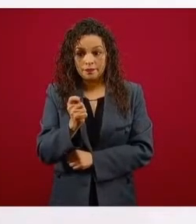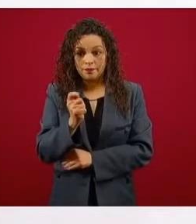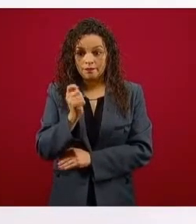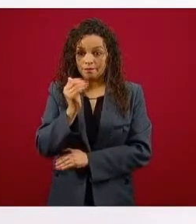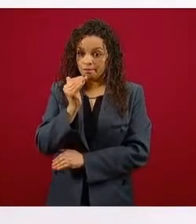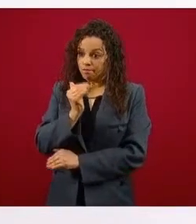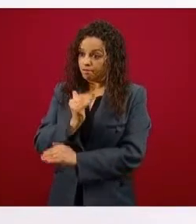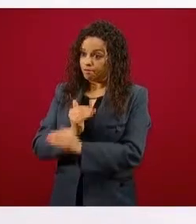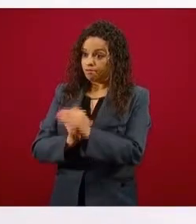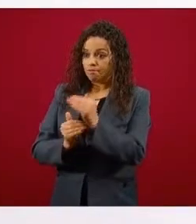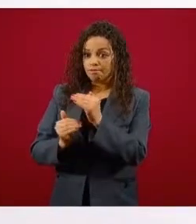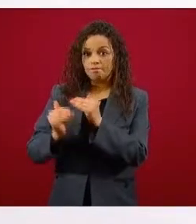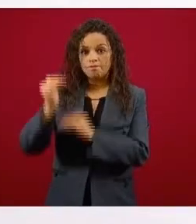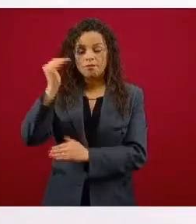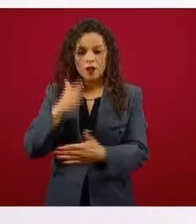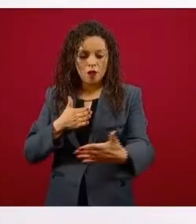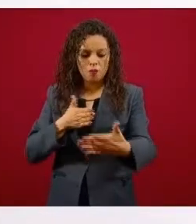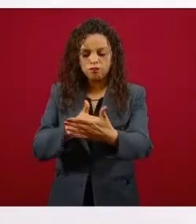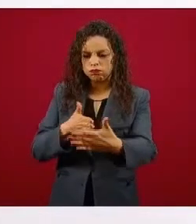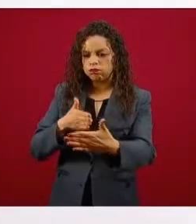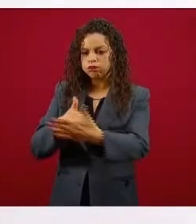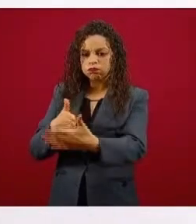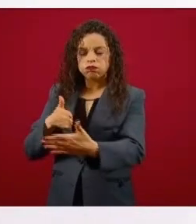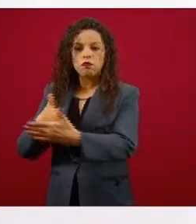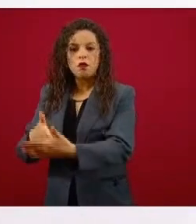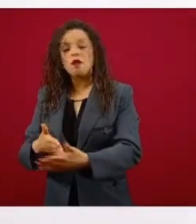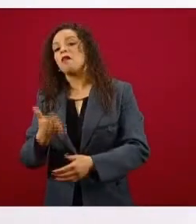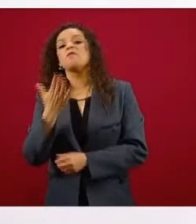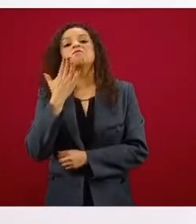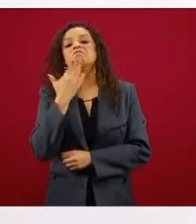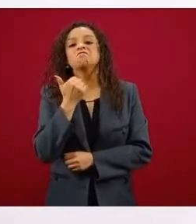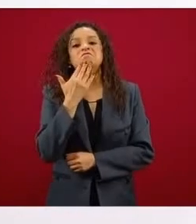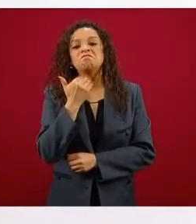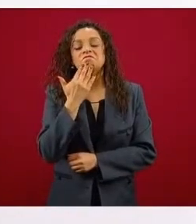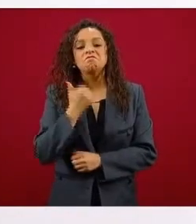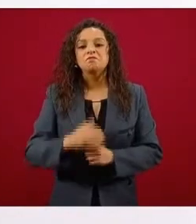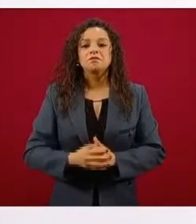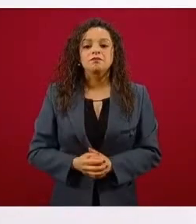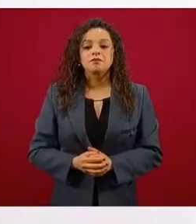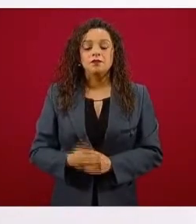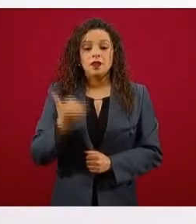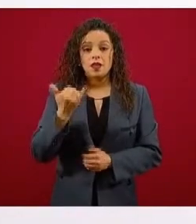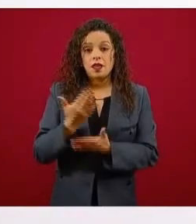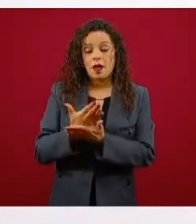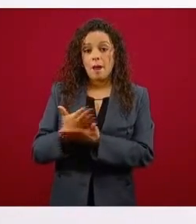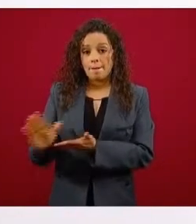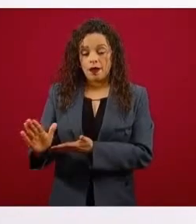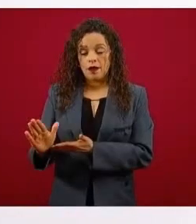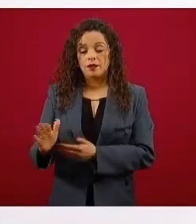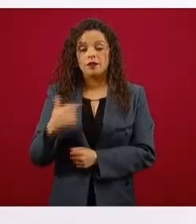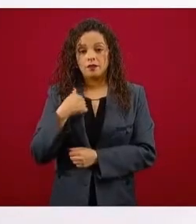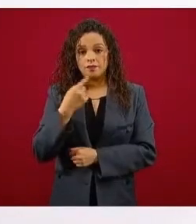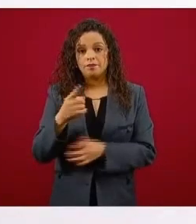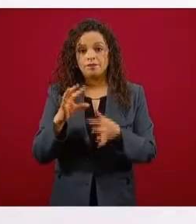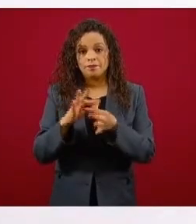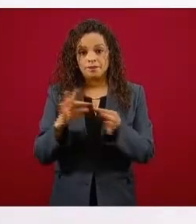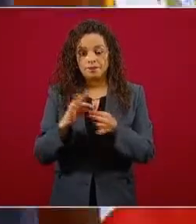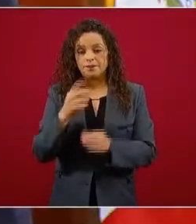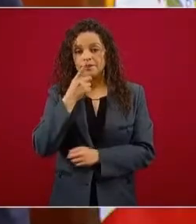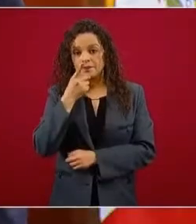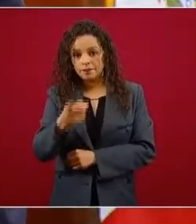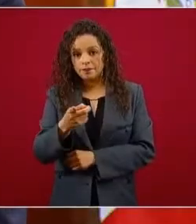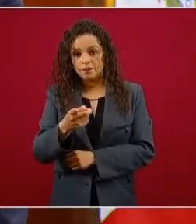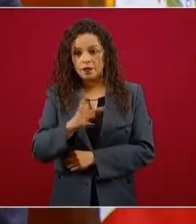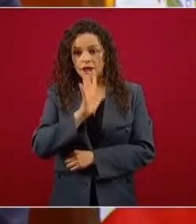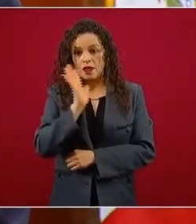trabas o ataduras. Señalo de paso que se combate sin excepciones